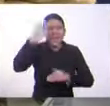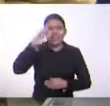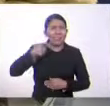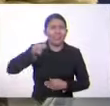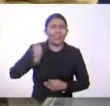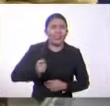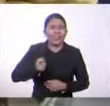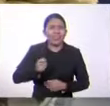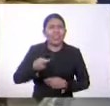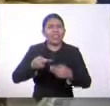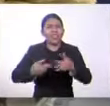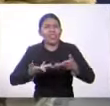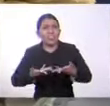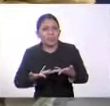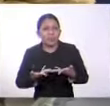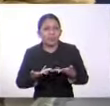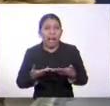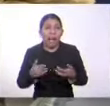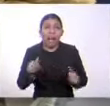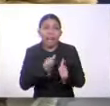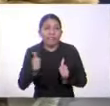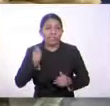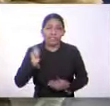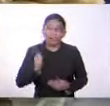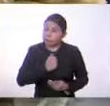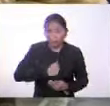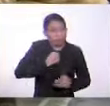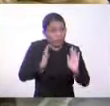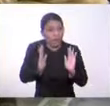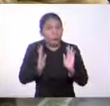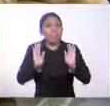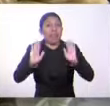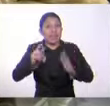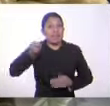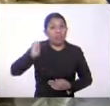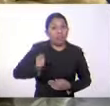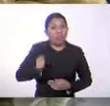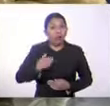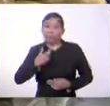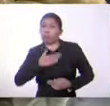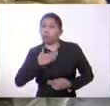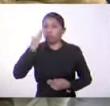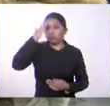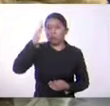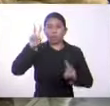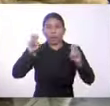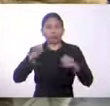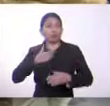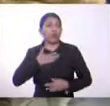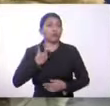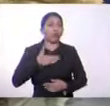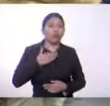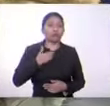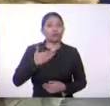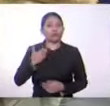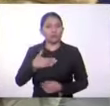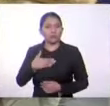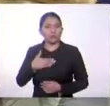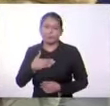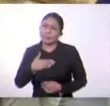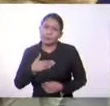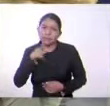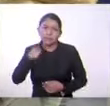¿Por qué? Porque a veces los abogados, perdonen que lo diga, queremos apropiarnos de los temas, pero aquí el antropólogo,